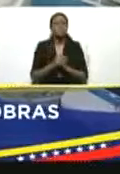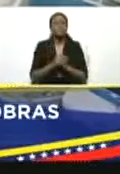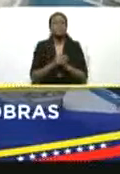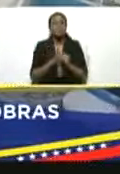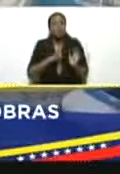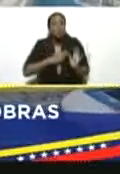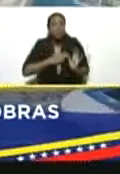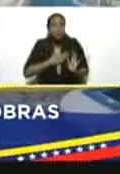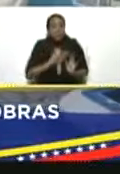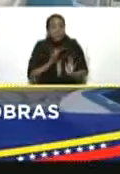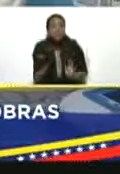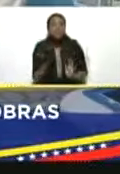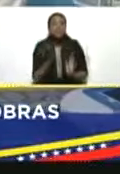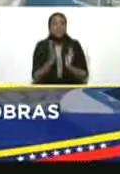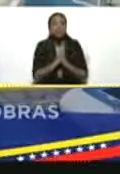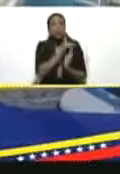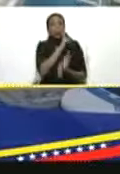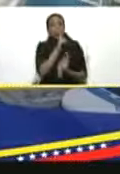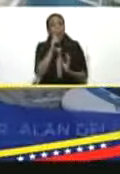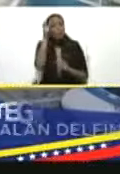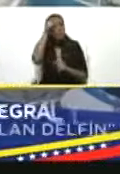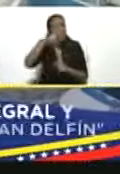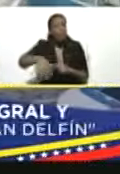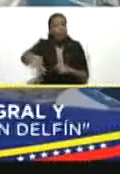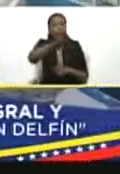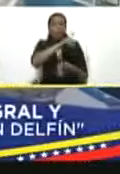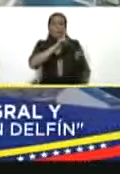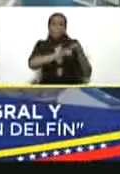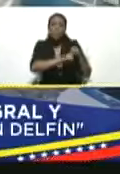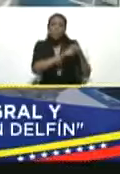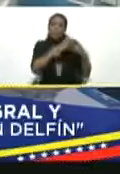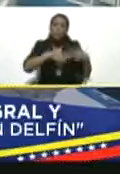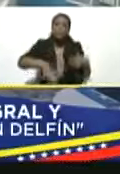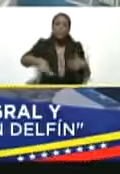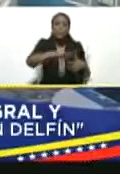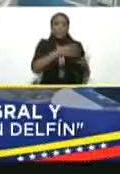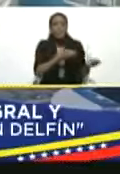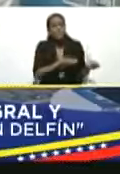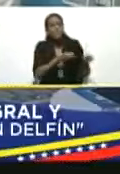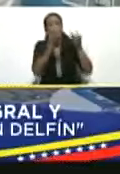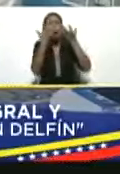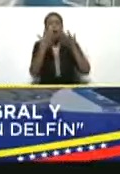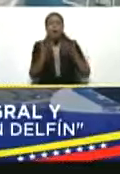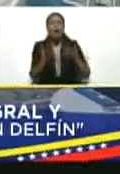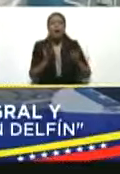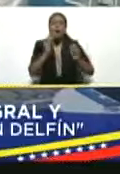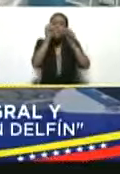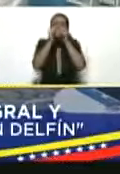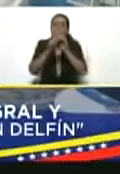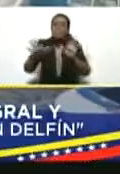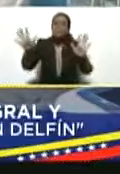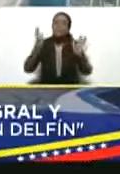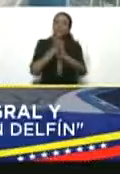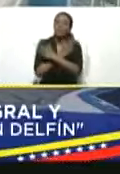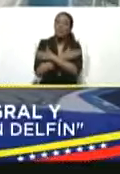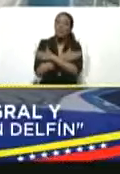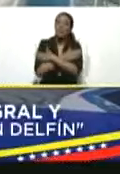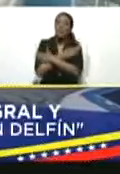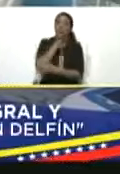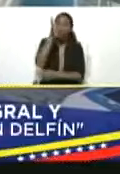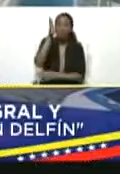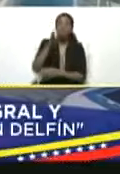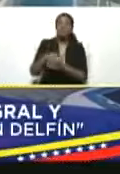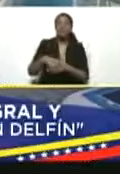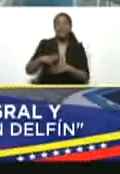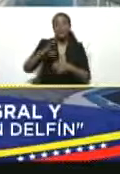trasladar a nombre de mi familia dec del pueblo de Venezuela mis bendiciones y felicitaciones